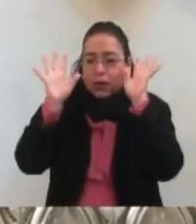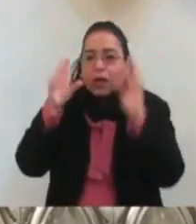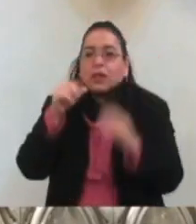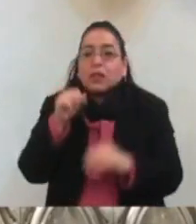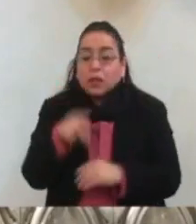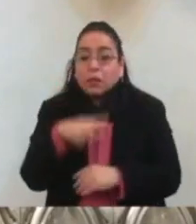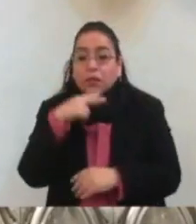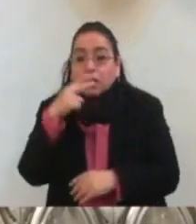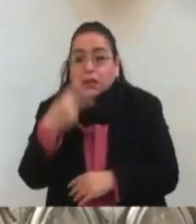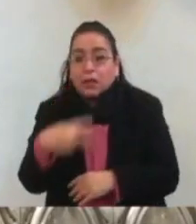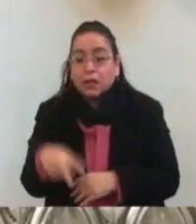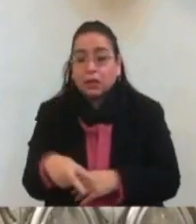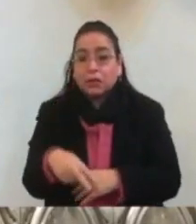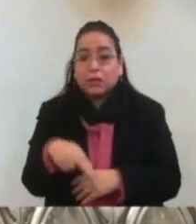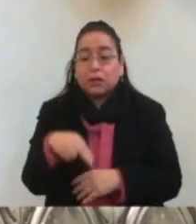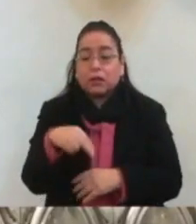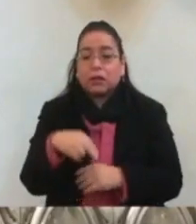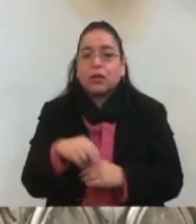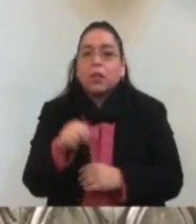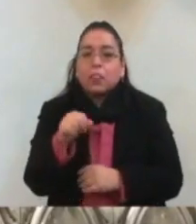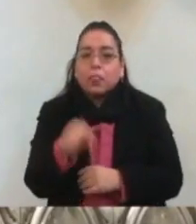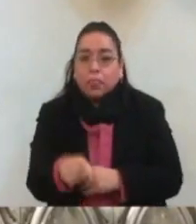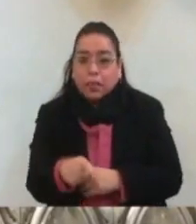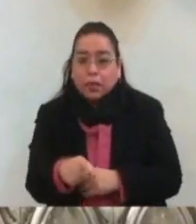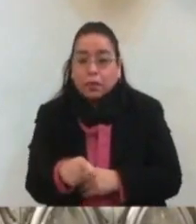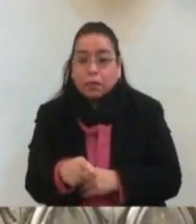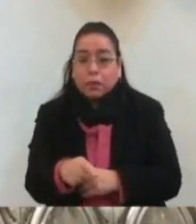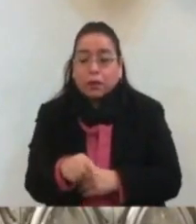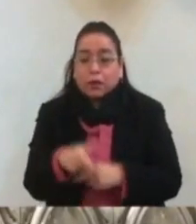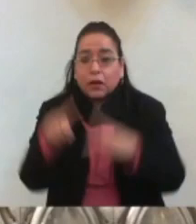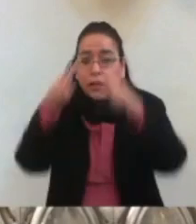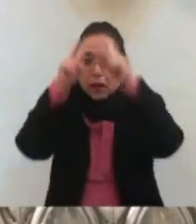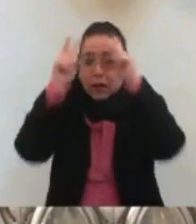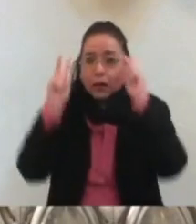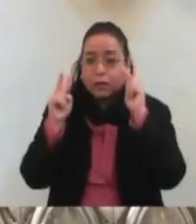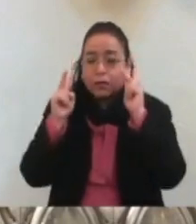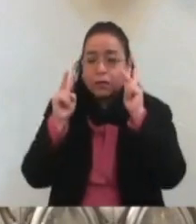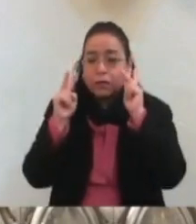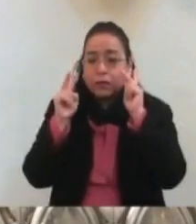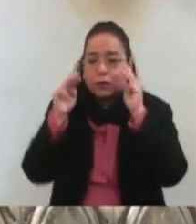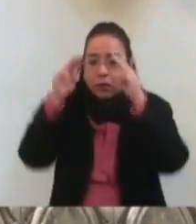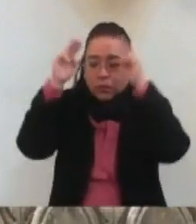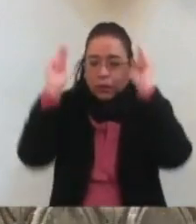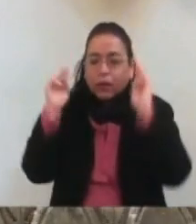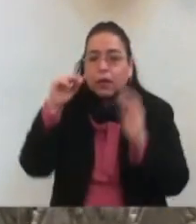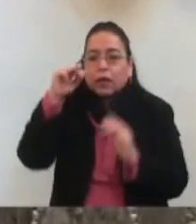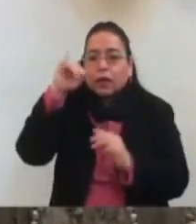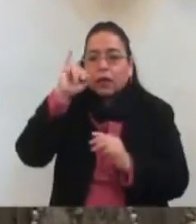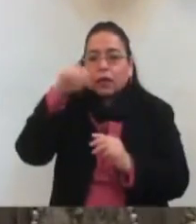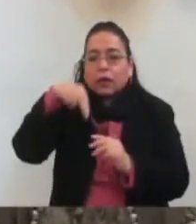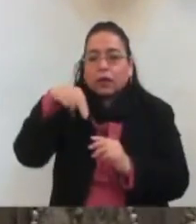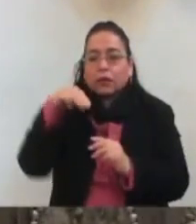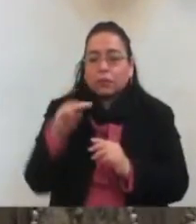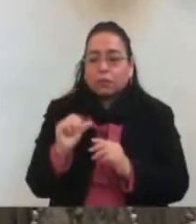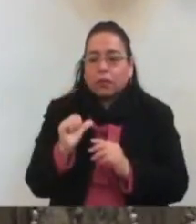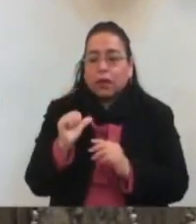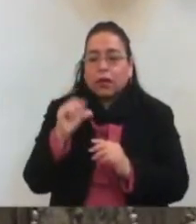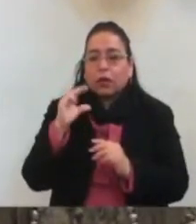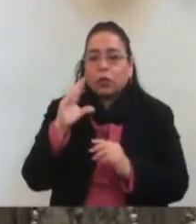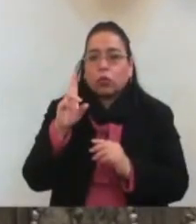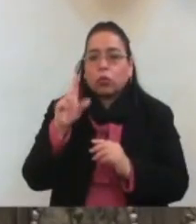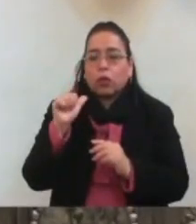está muy cerca la fiesta de la inmaculada concepción patrona de nuestra